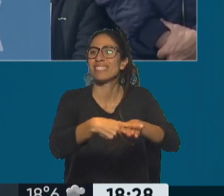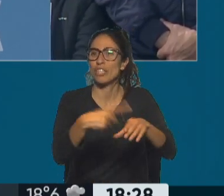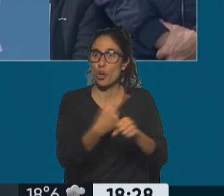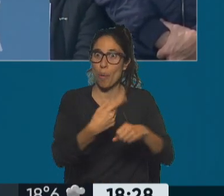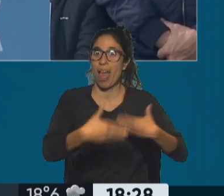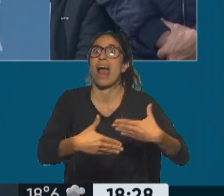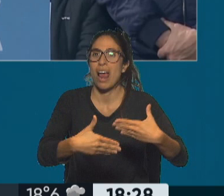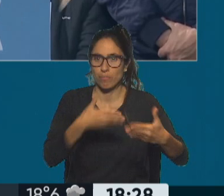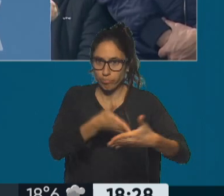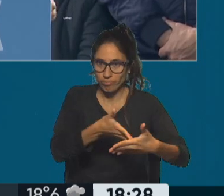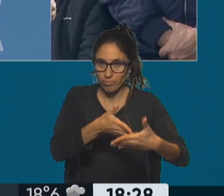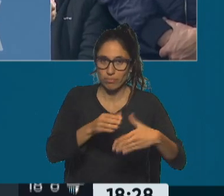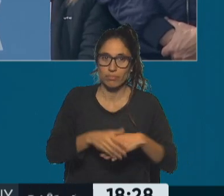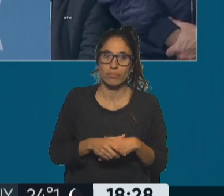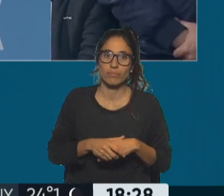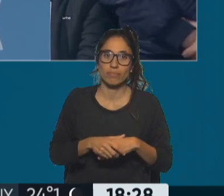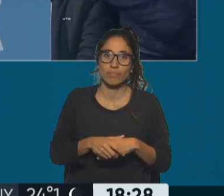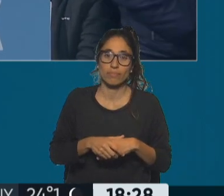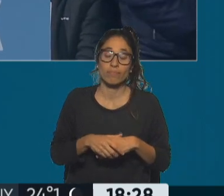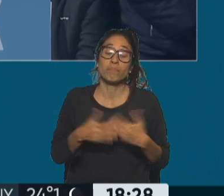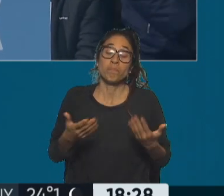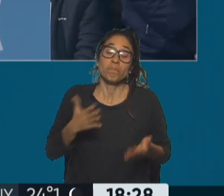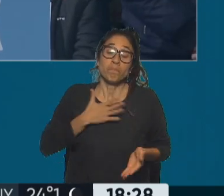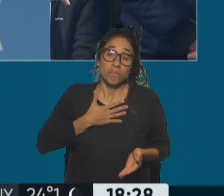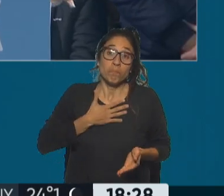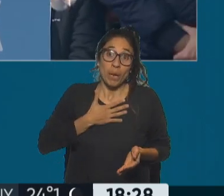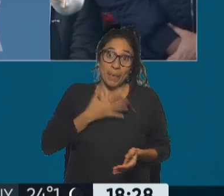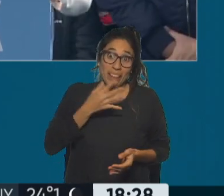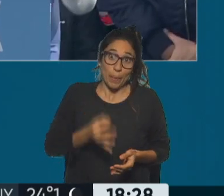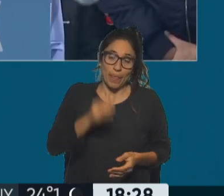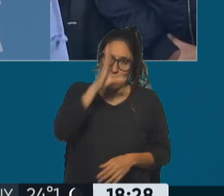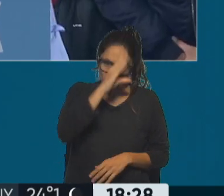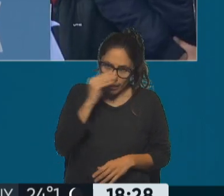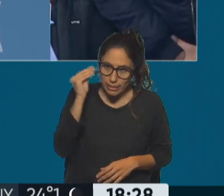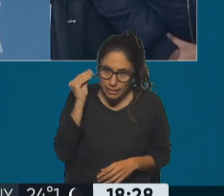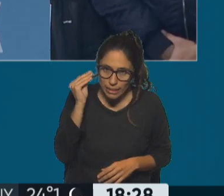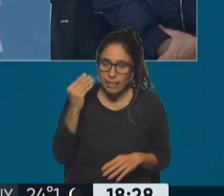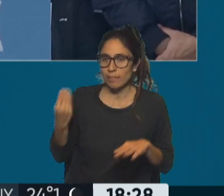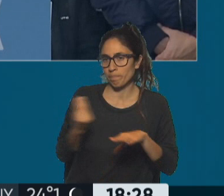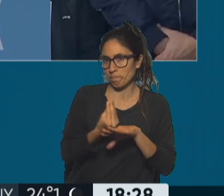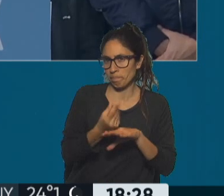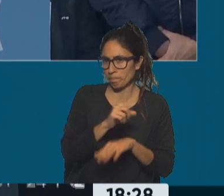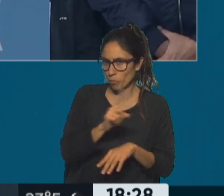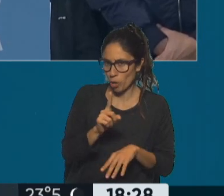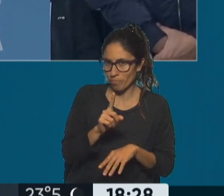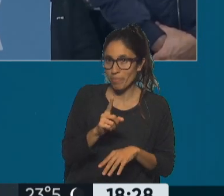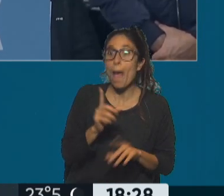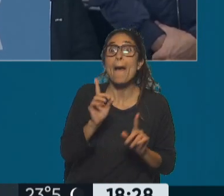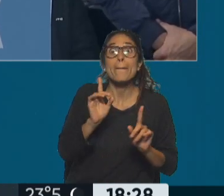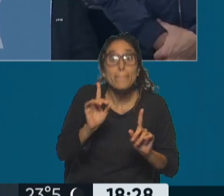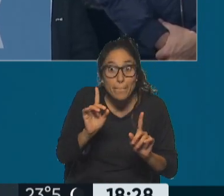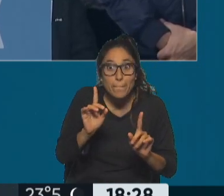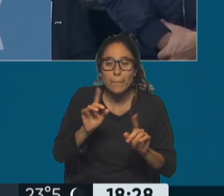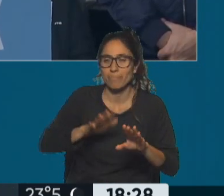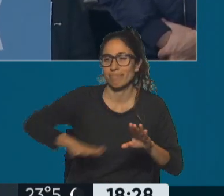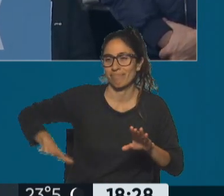candidata, para mí no va a ser candidata, lo dijo 1000 veces en todos los idiomas, no van a poder parar la militancia. No pueden parar